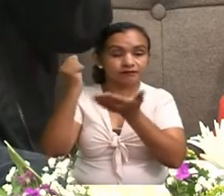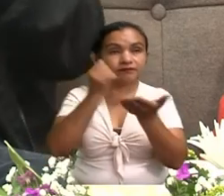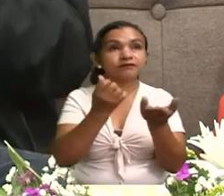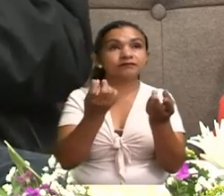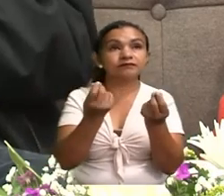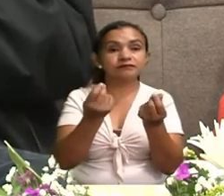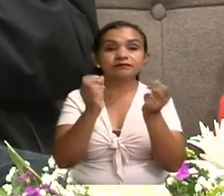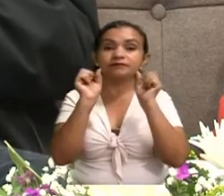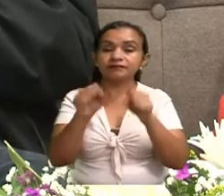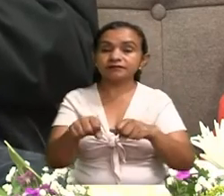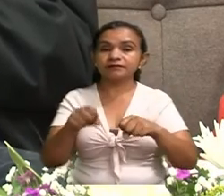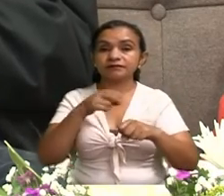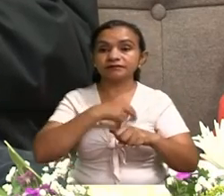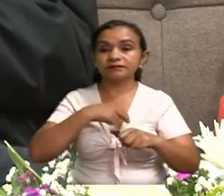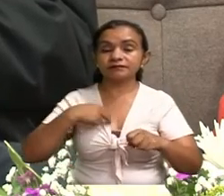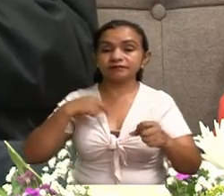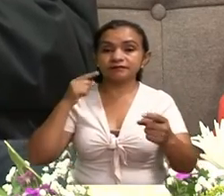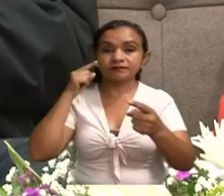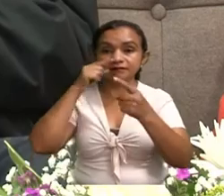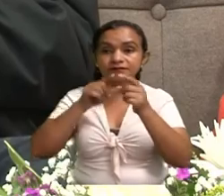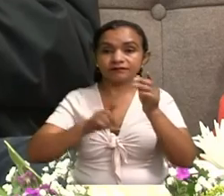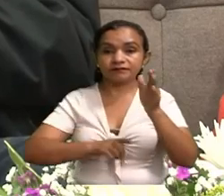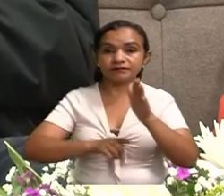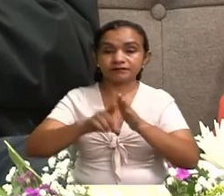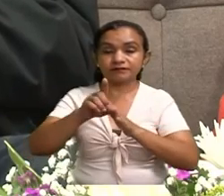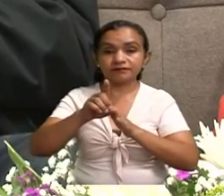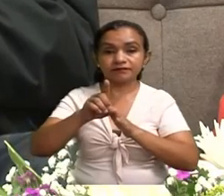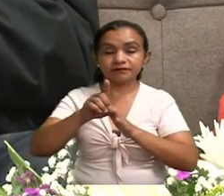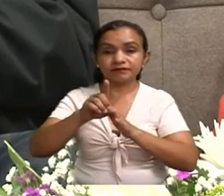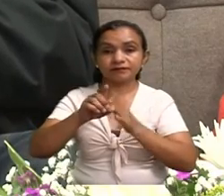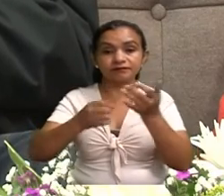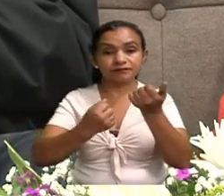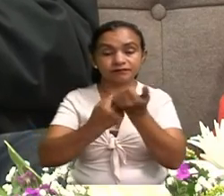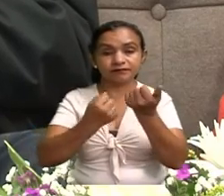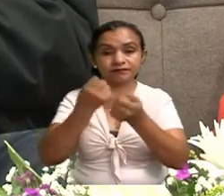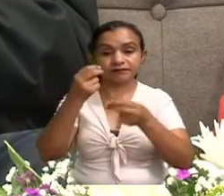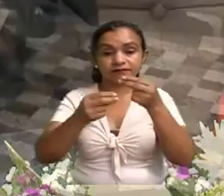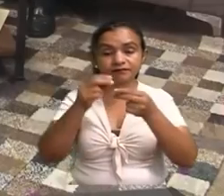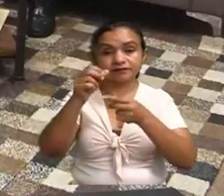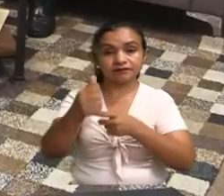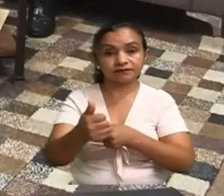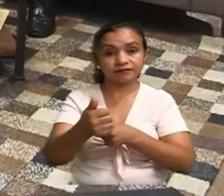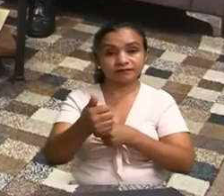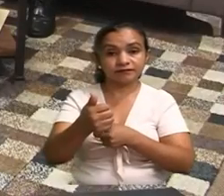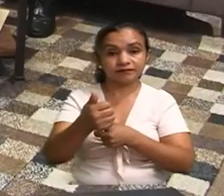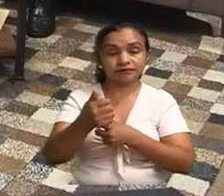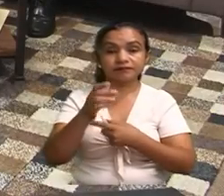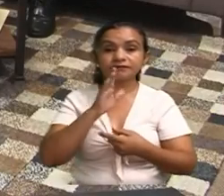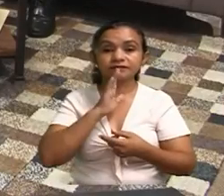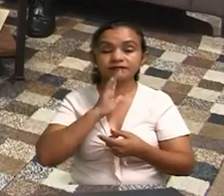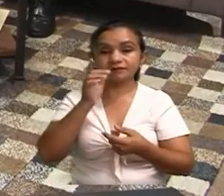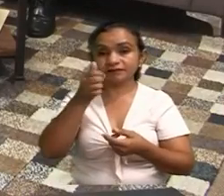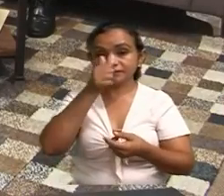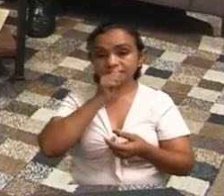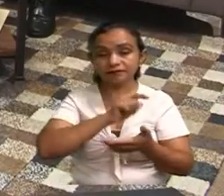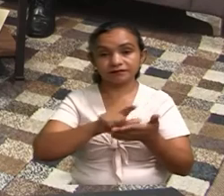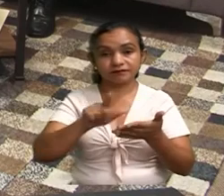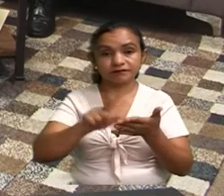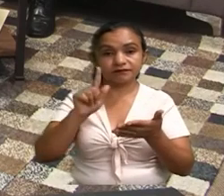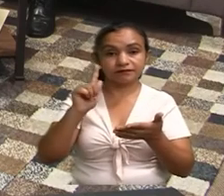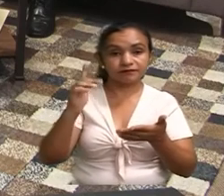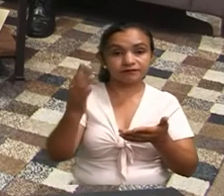y poder lograr los objetivos de desarrollo sostenible en el número 6, que está relacionado con agua y saneamiento. Es decir, nosotros